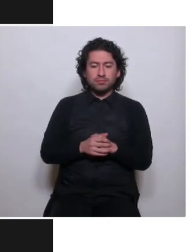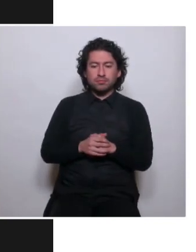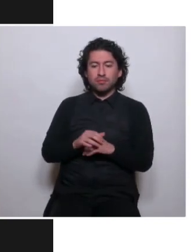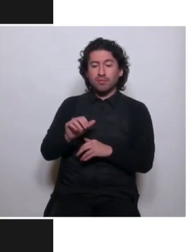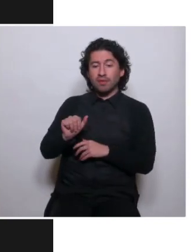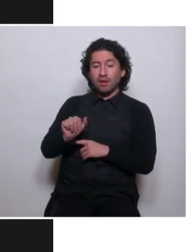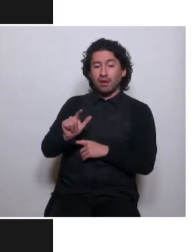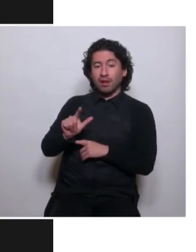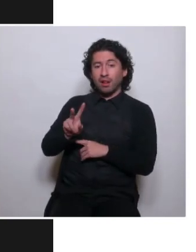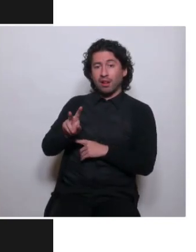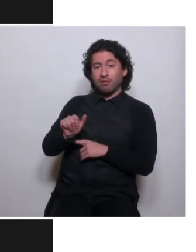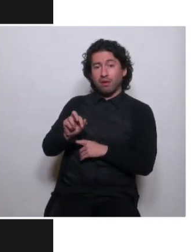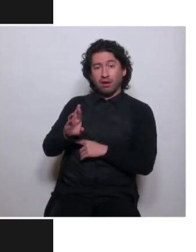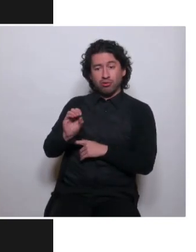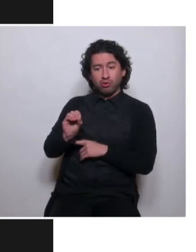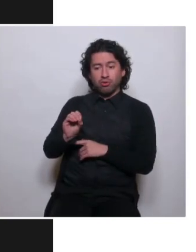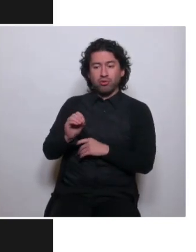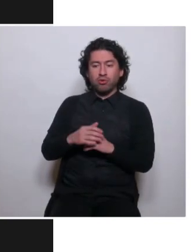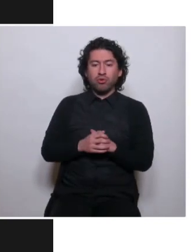Álvaro Jofré.